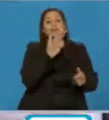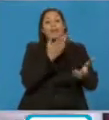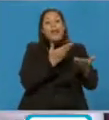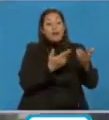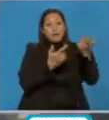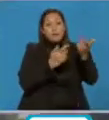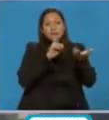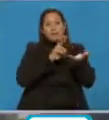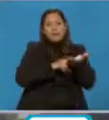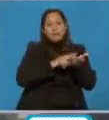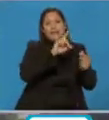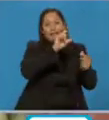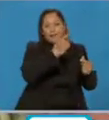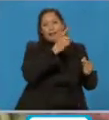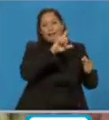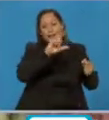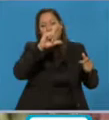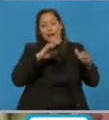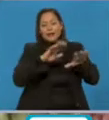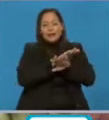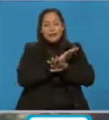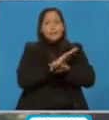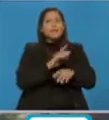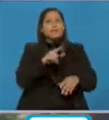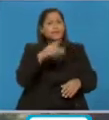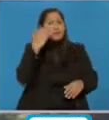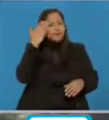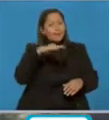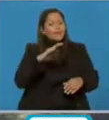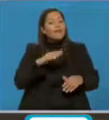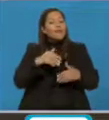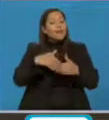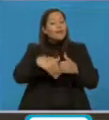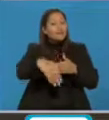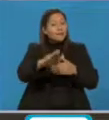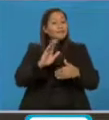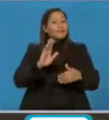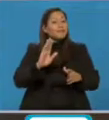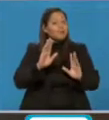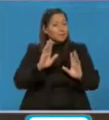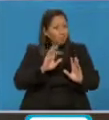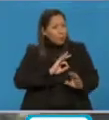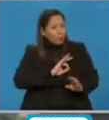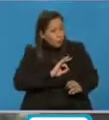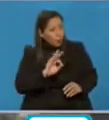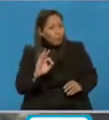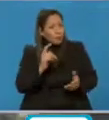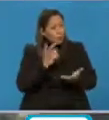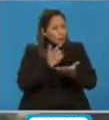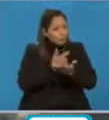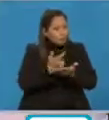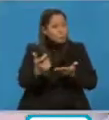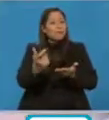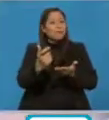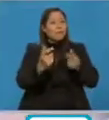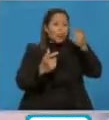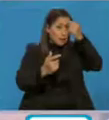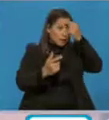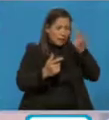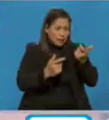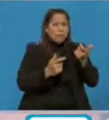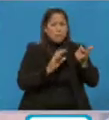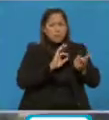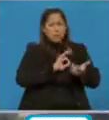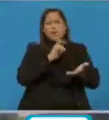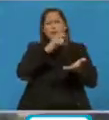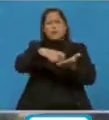moneda constantemente. Entonces, vamos a estar escuchando cada vez más es factible que podamos pagar algo con este nuevo